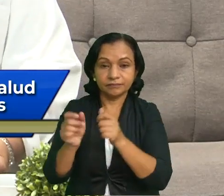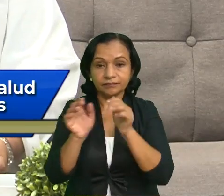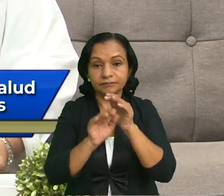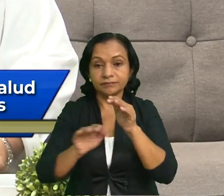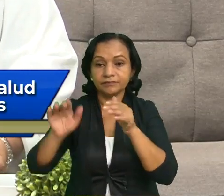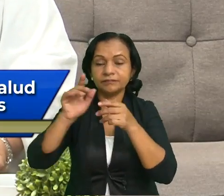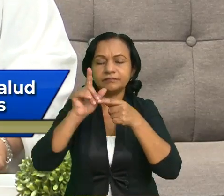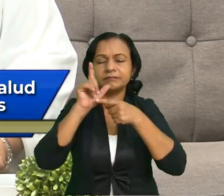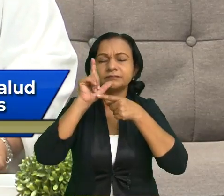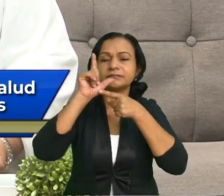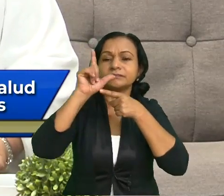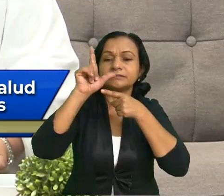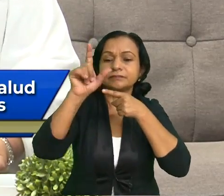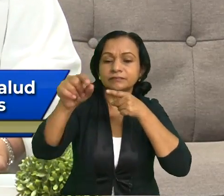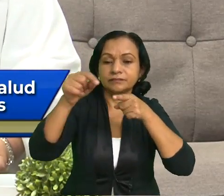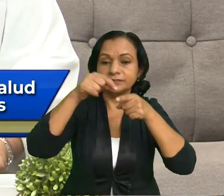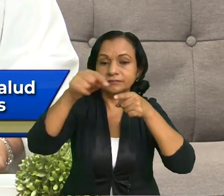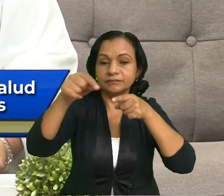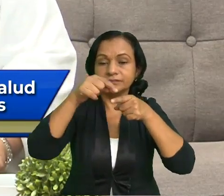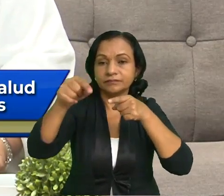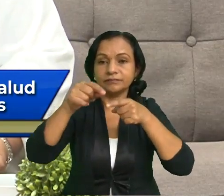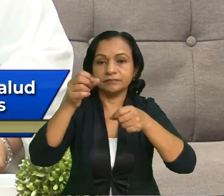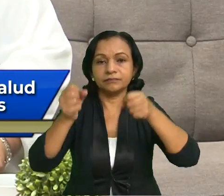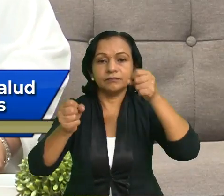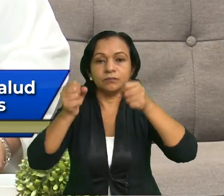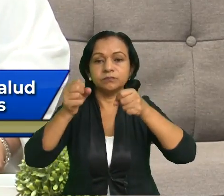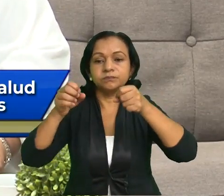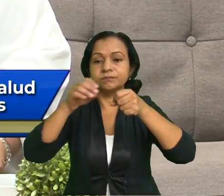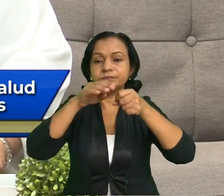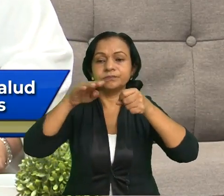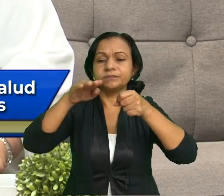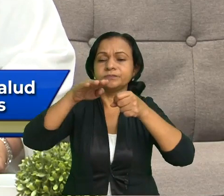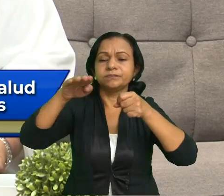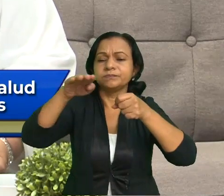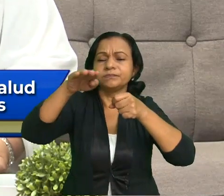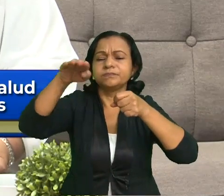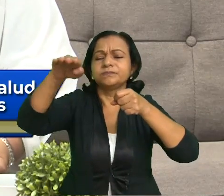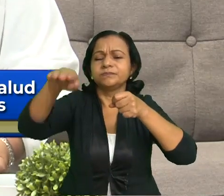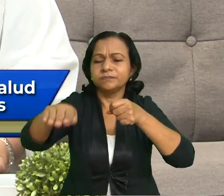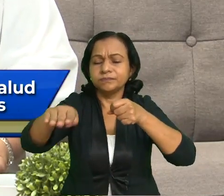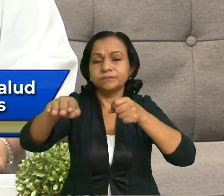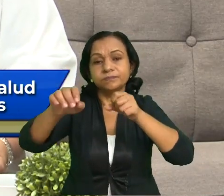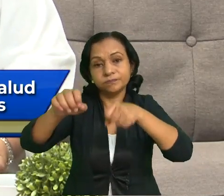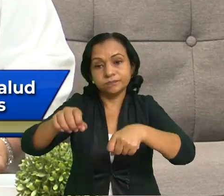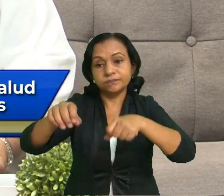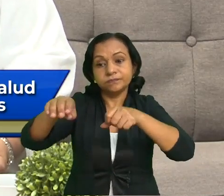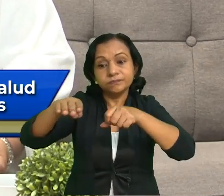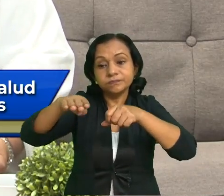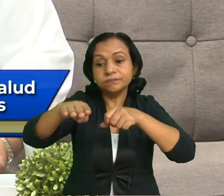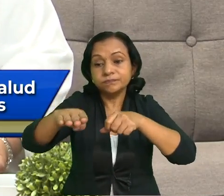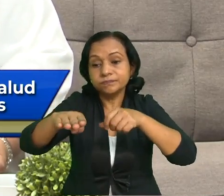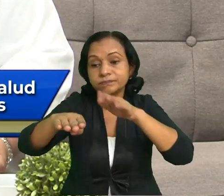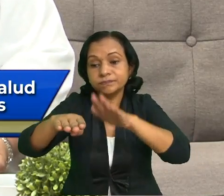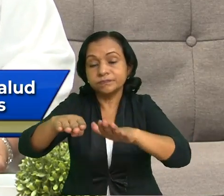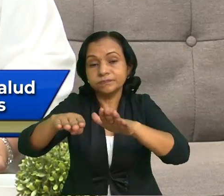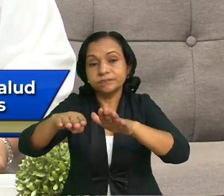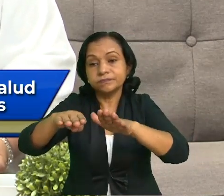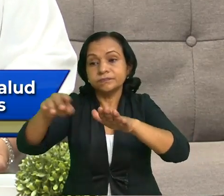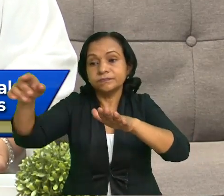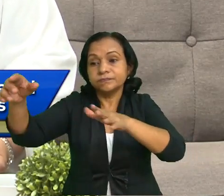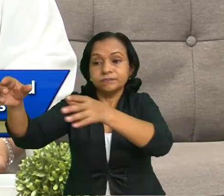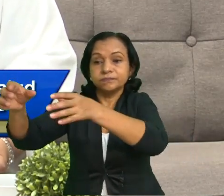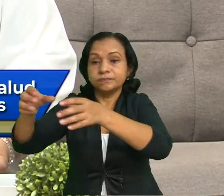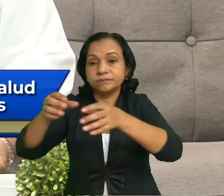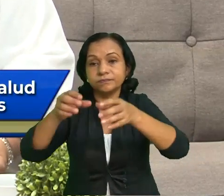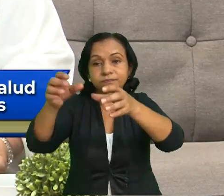adentro para brindar la atención las clínicas móviles se movilizan hasta el punto que les permite acceder a través de las vías y ahora